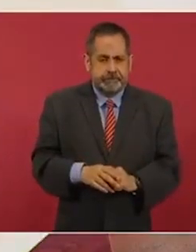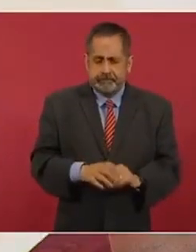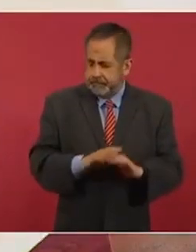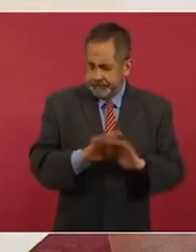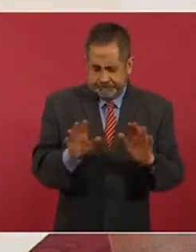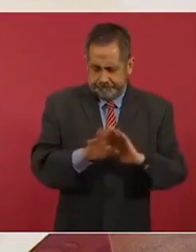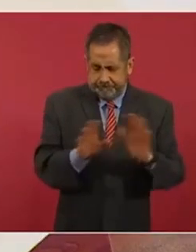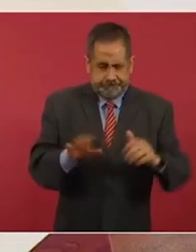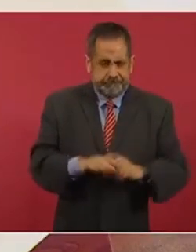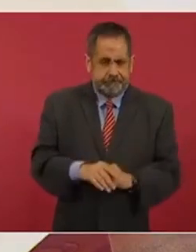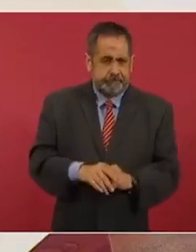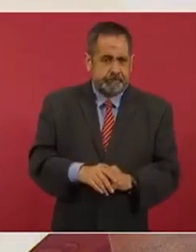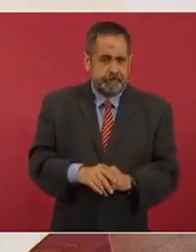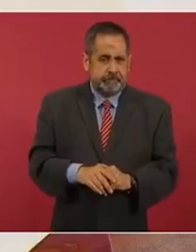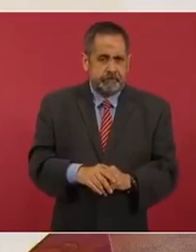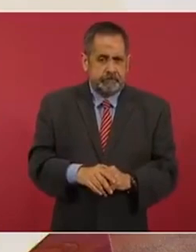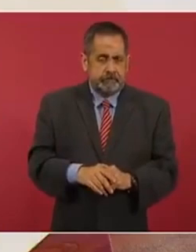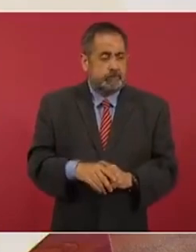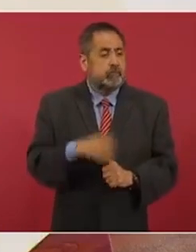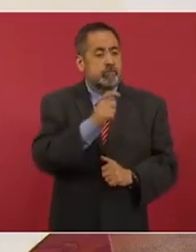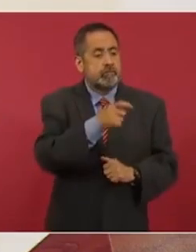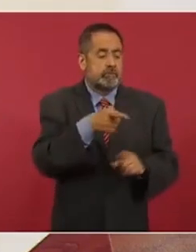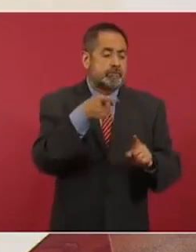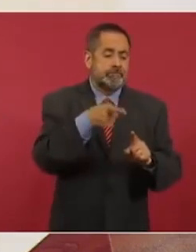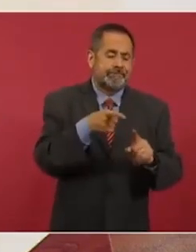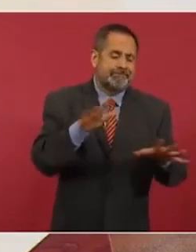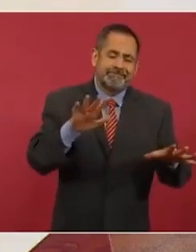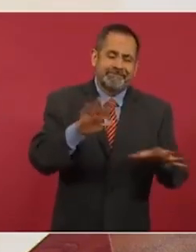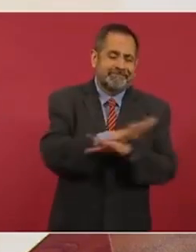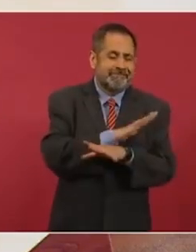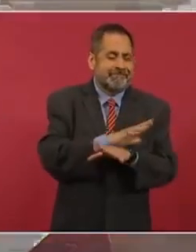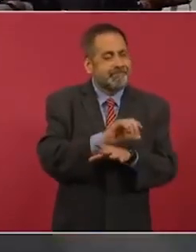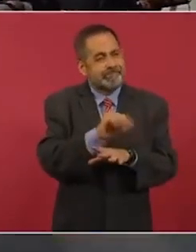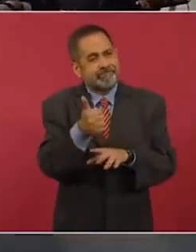nada. Cambia